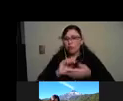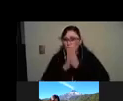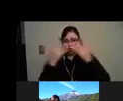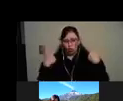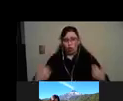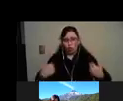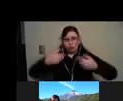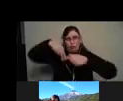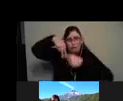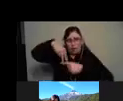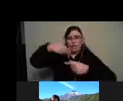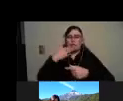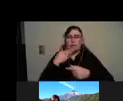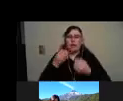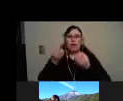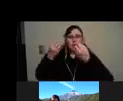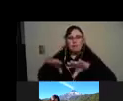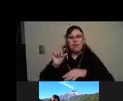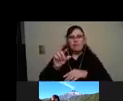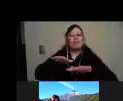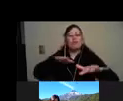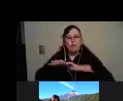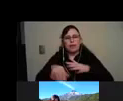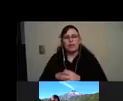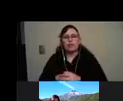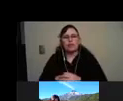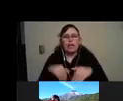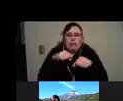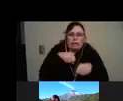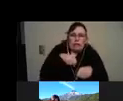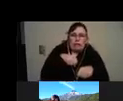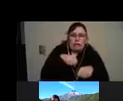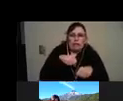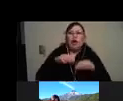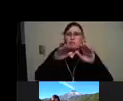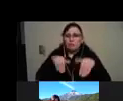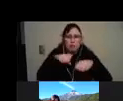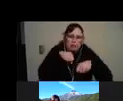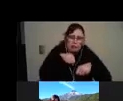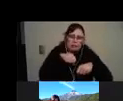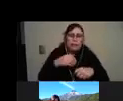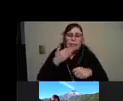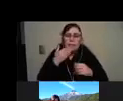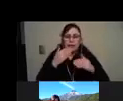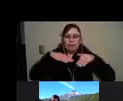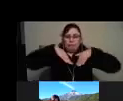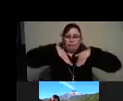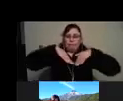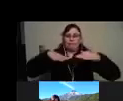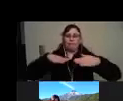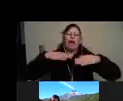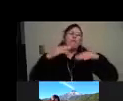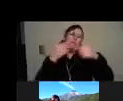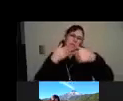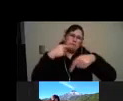los componentes motores en las 4 extremidades, ¿cierto? De manera simétrica. Miembros inferiores con rotación interna, ¿cierto?